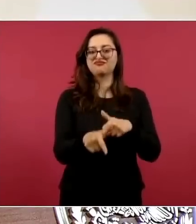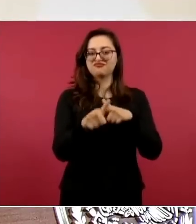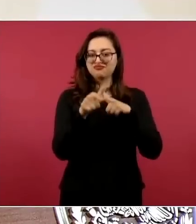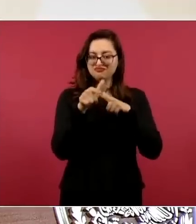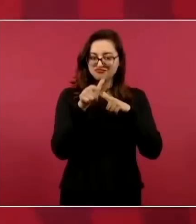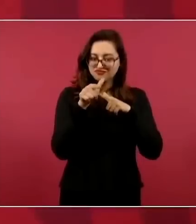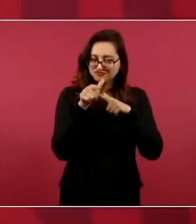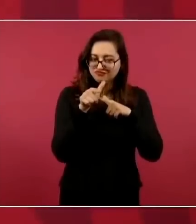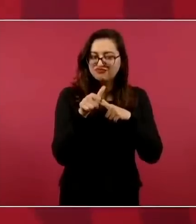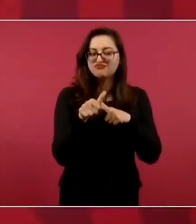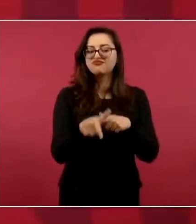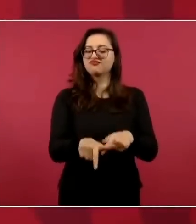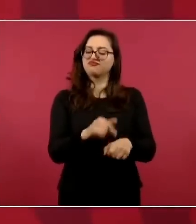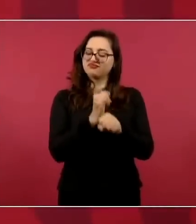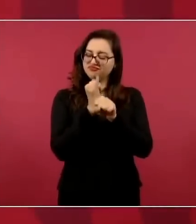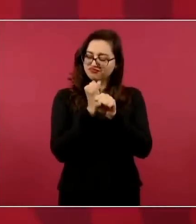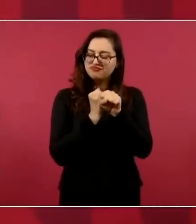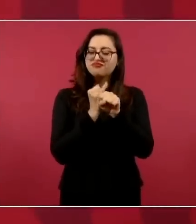aquí.